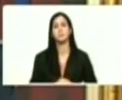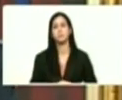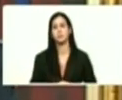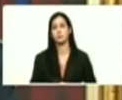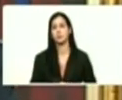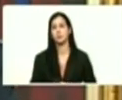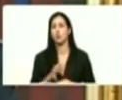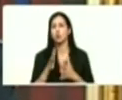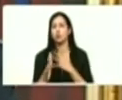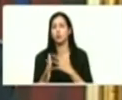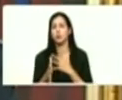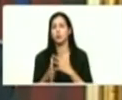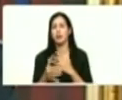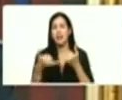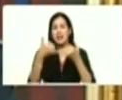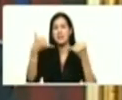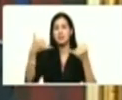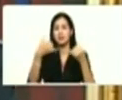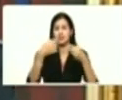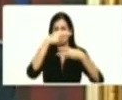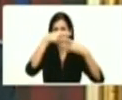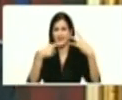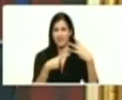tiene que ver con las líneas estratégicas las tres